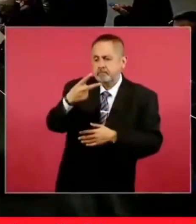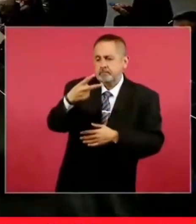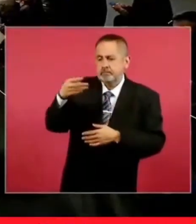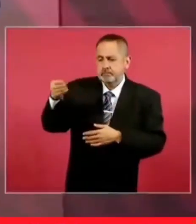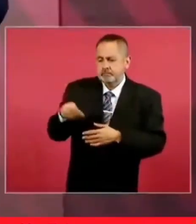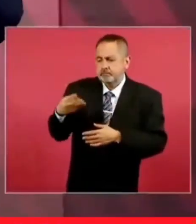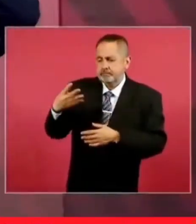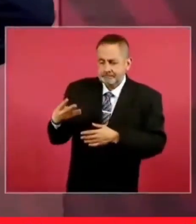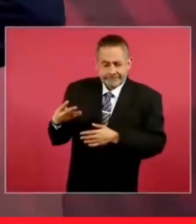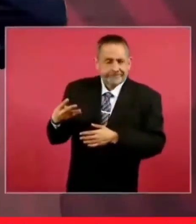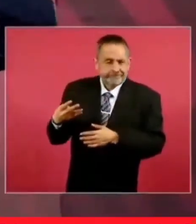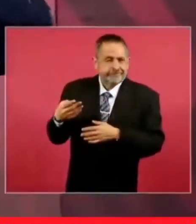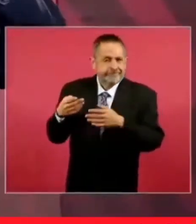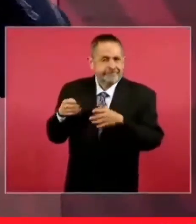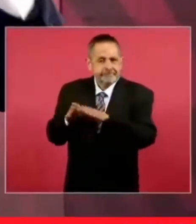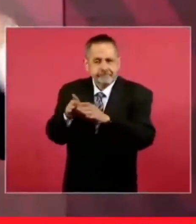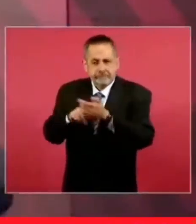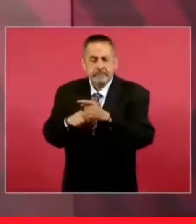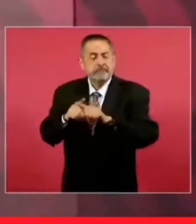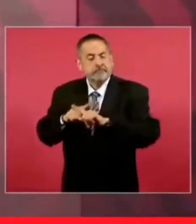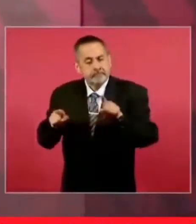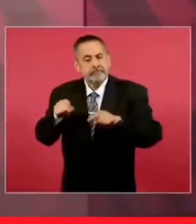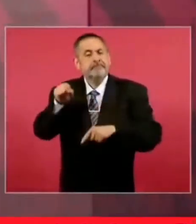en el Congreso